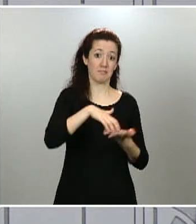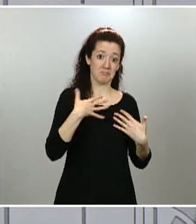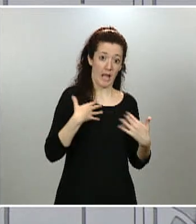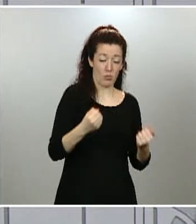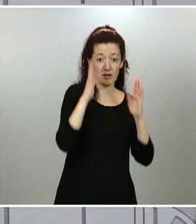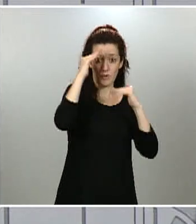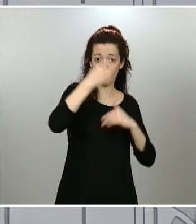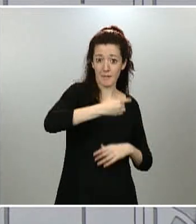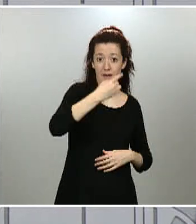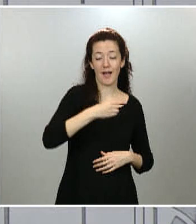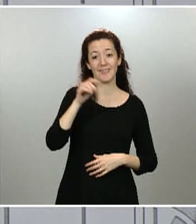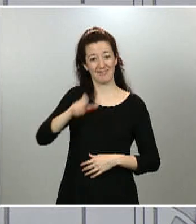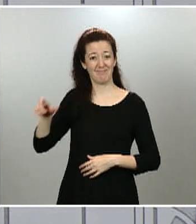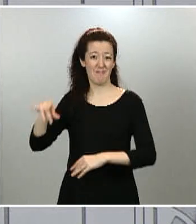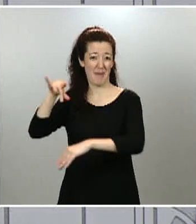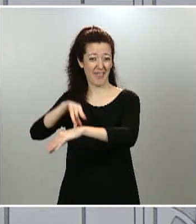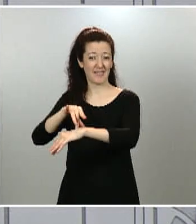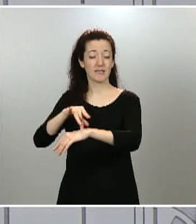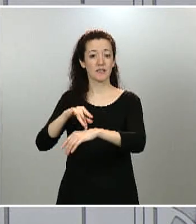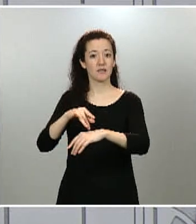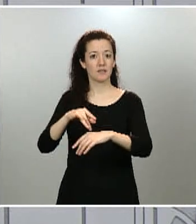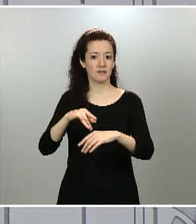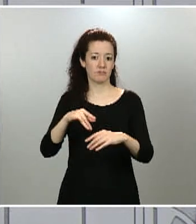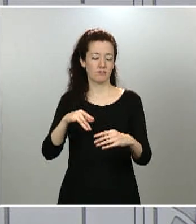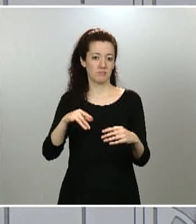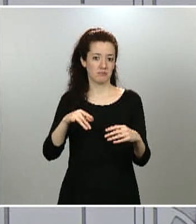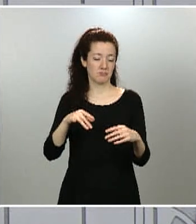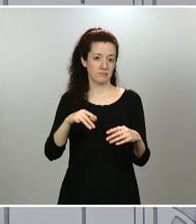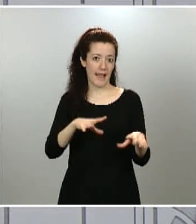nuevo proceso, y espero que se refuercen adecuadamente,